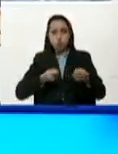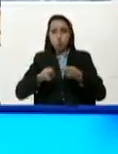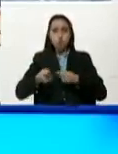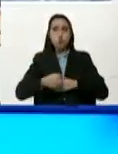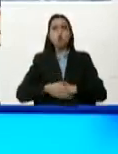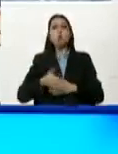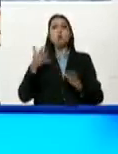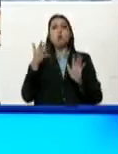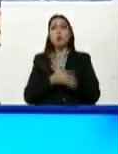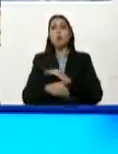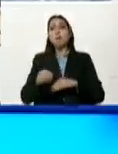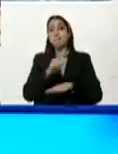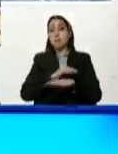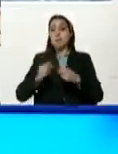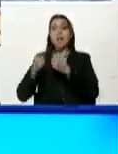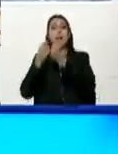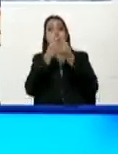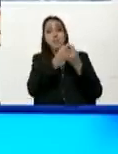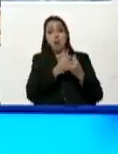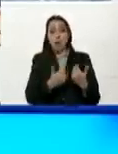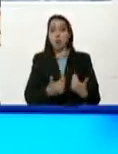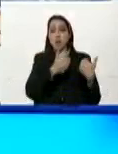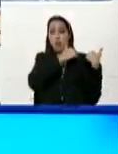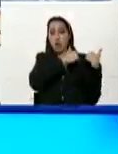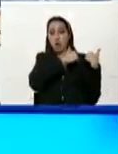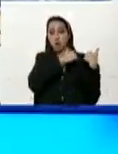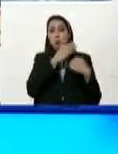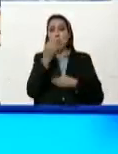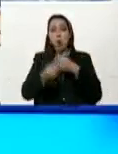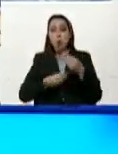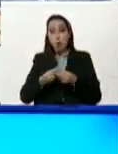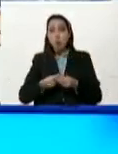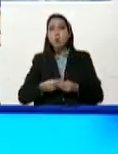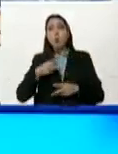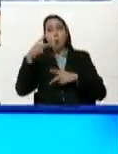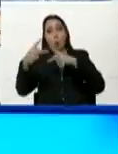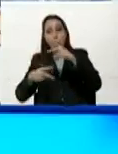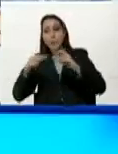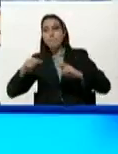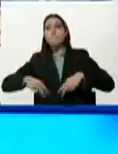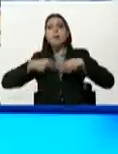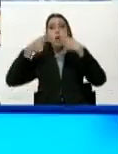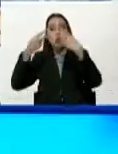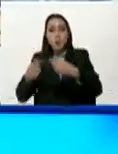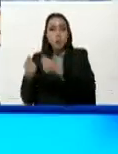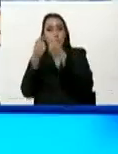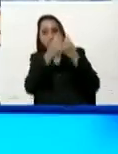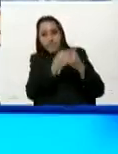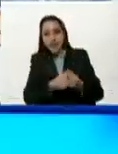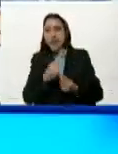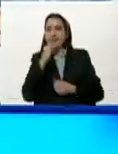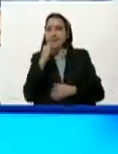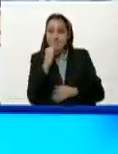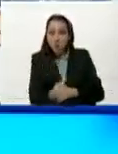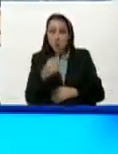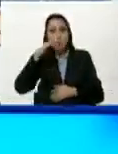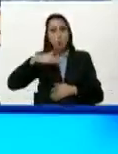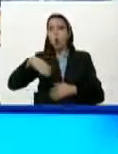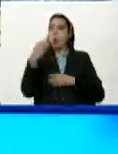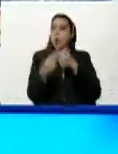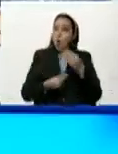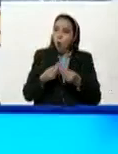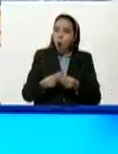como ministra de finanzas del proceso de represión yo quisiera que le dijera a nuestro pueblo cómo se